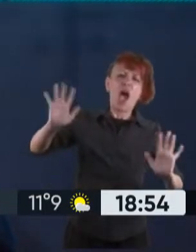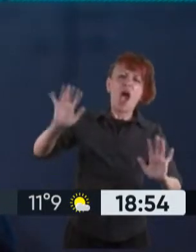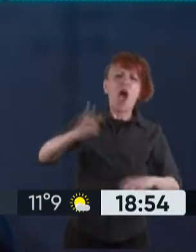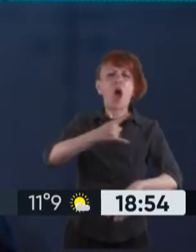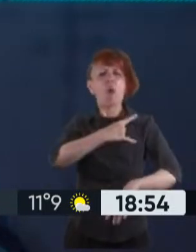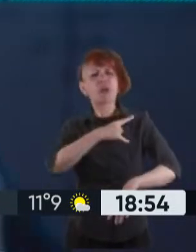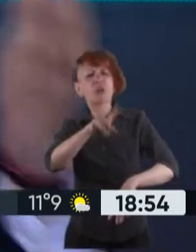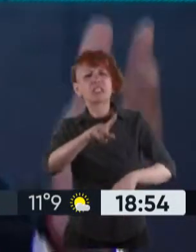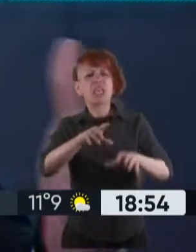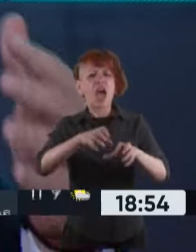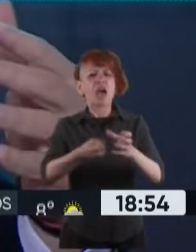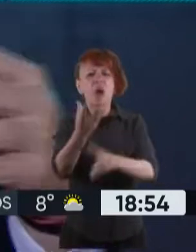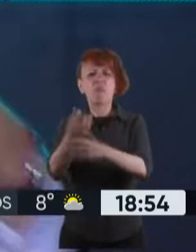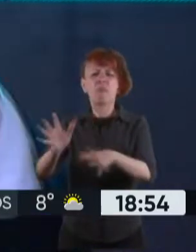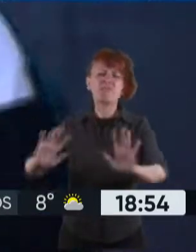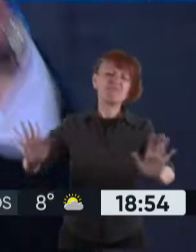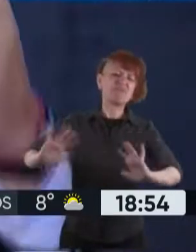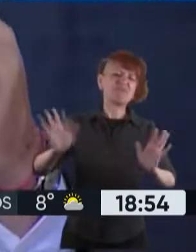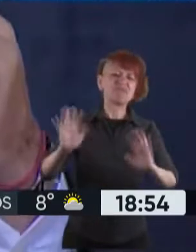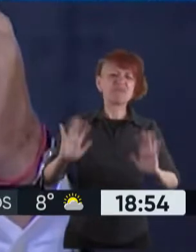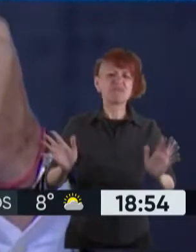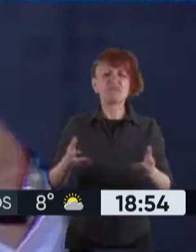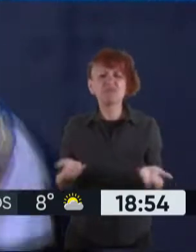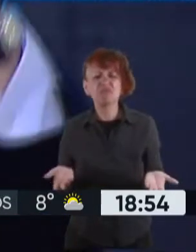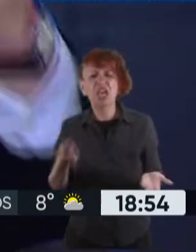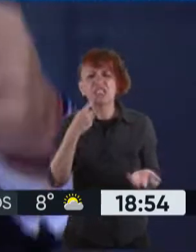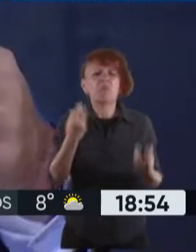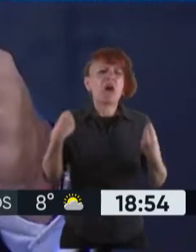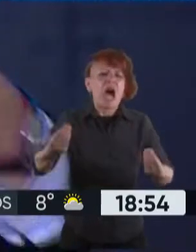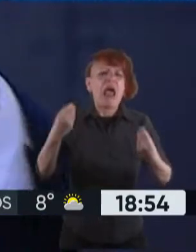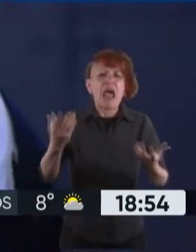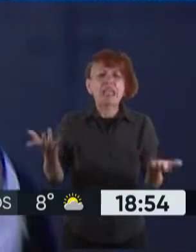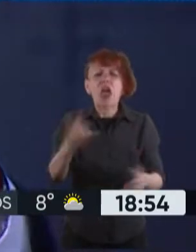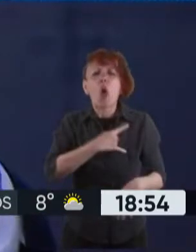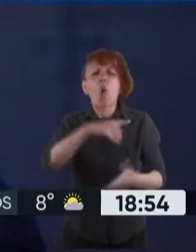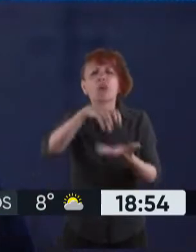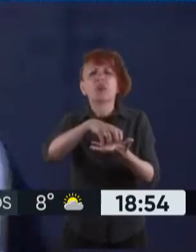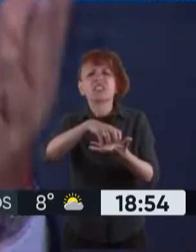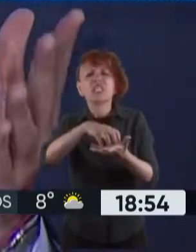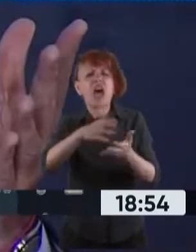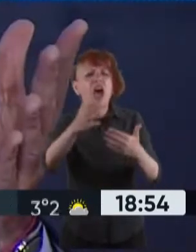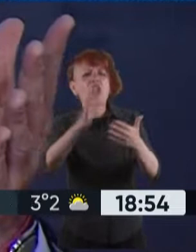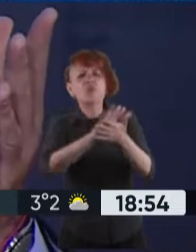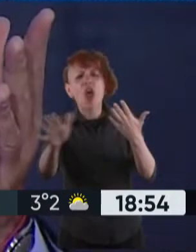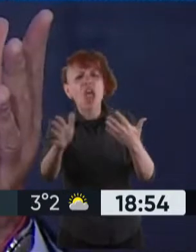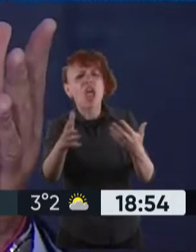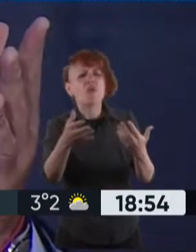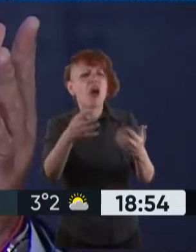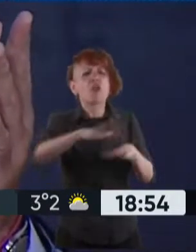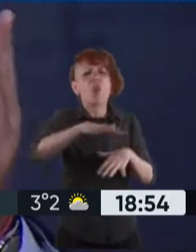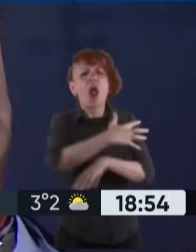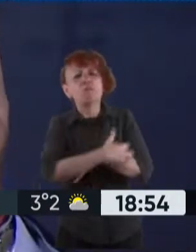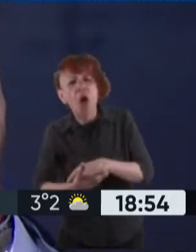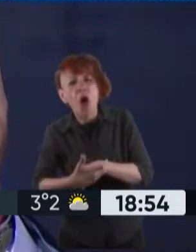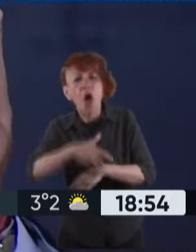debían proliferar, que no tenían sentido. ¿Para qué llevar la universidad a zonas pobres si los hijos de los pobres no